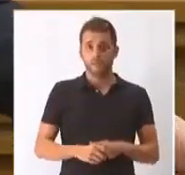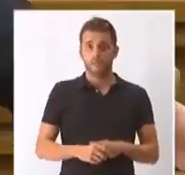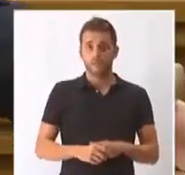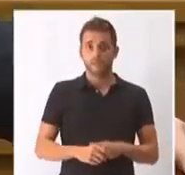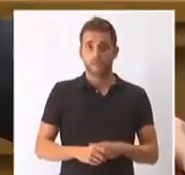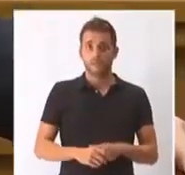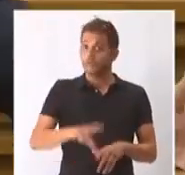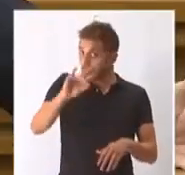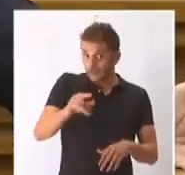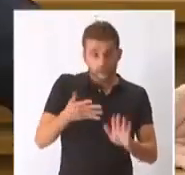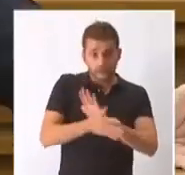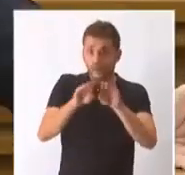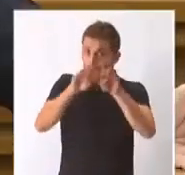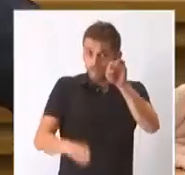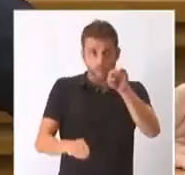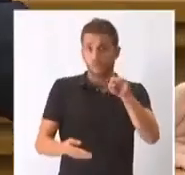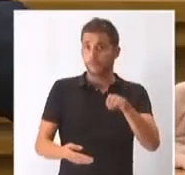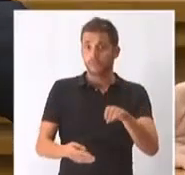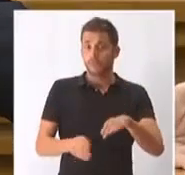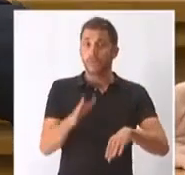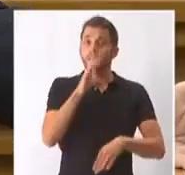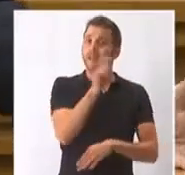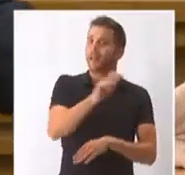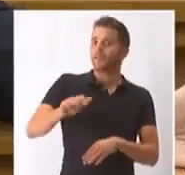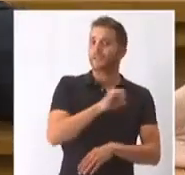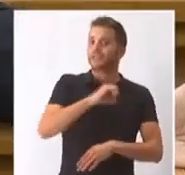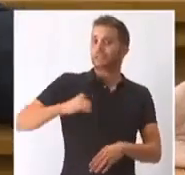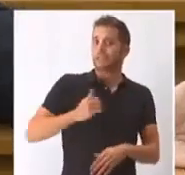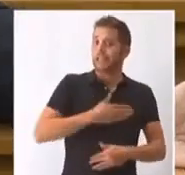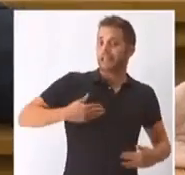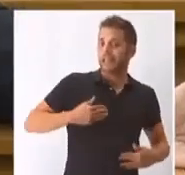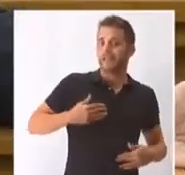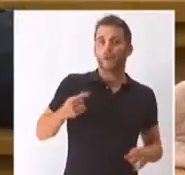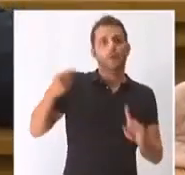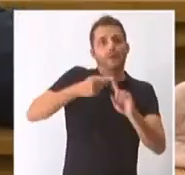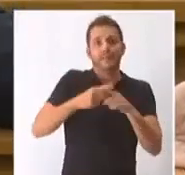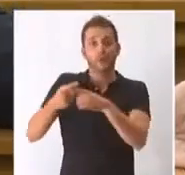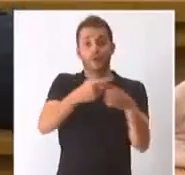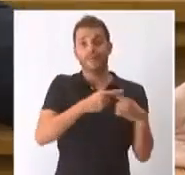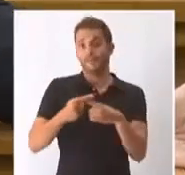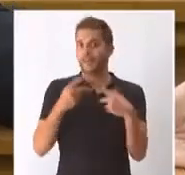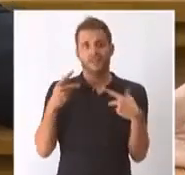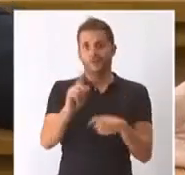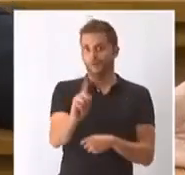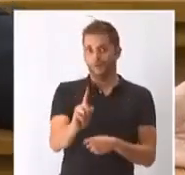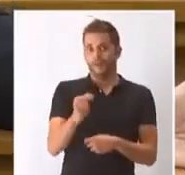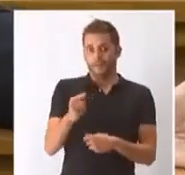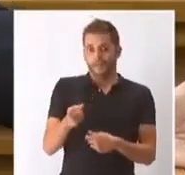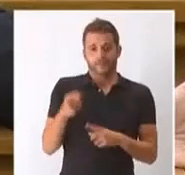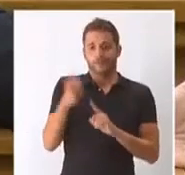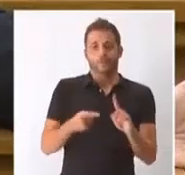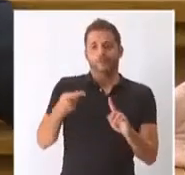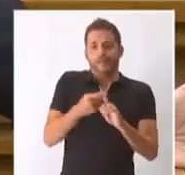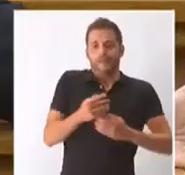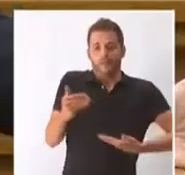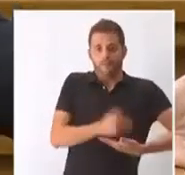si es desigualdad porque la gente es para no repartir es para quedarse con más